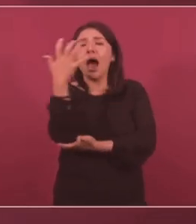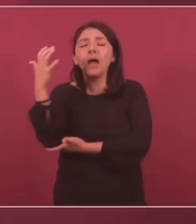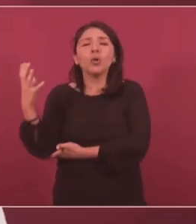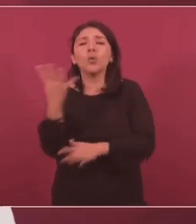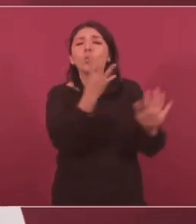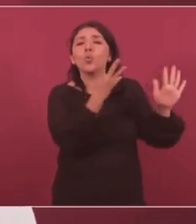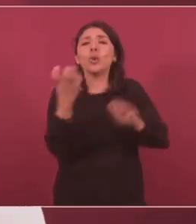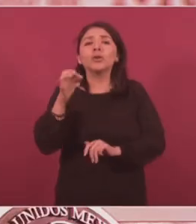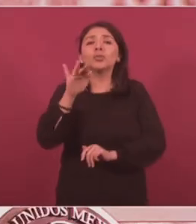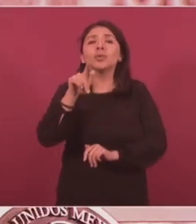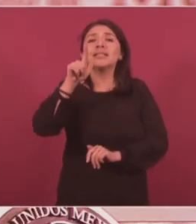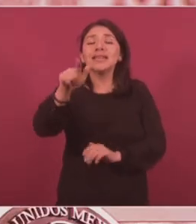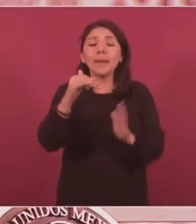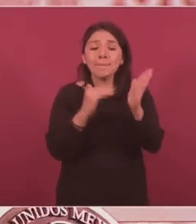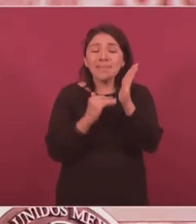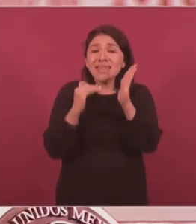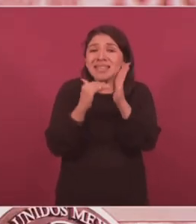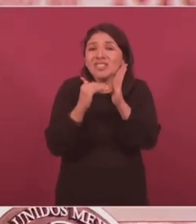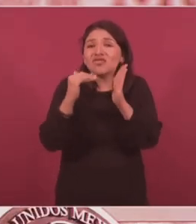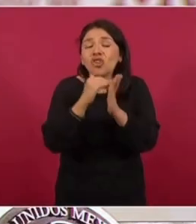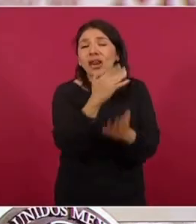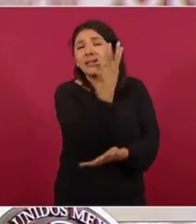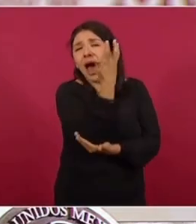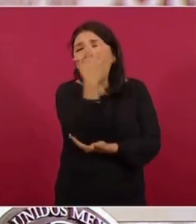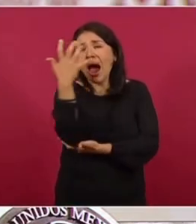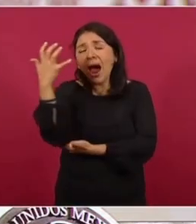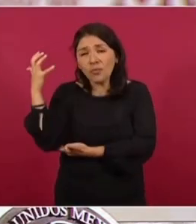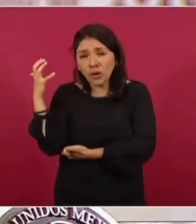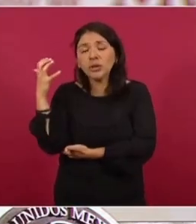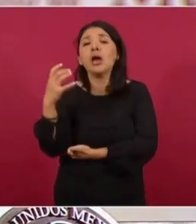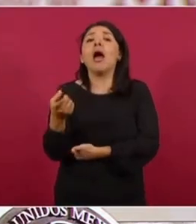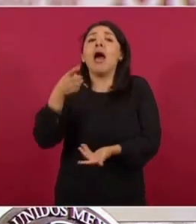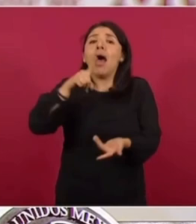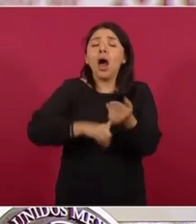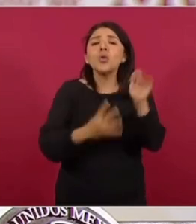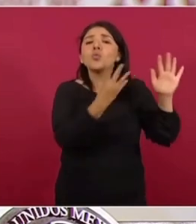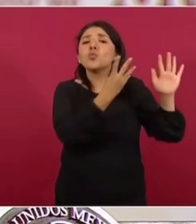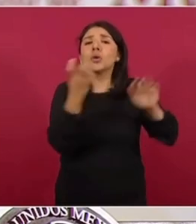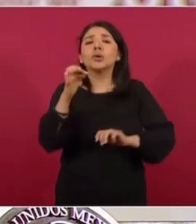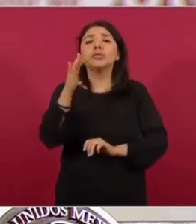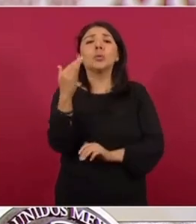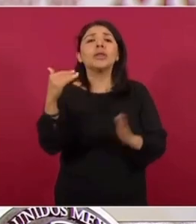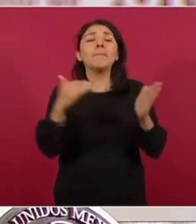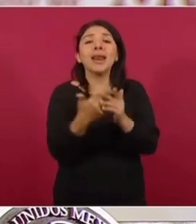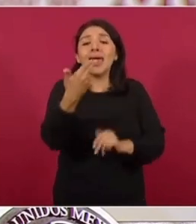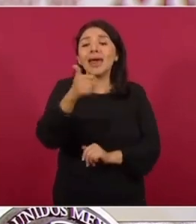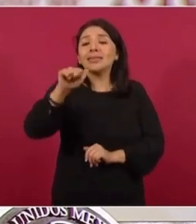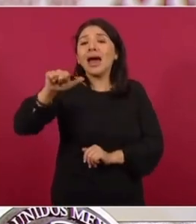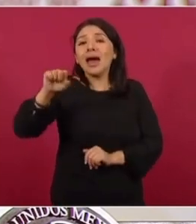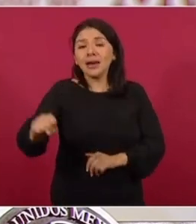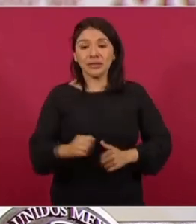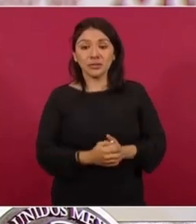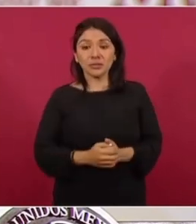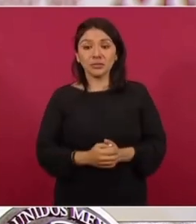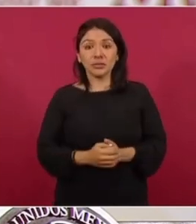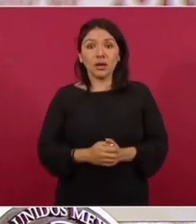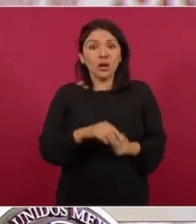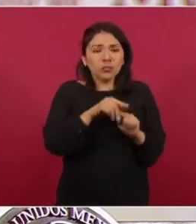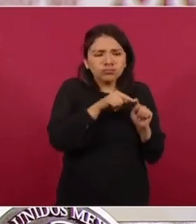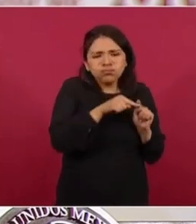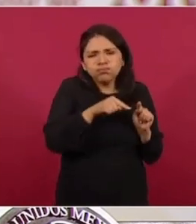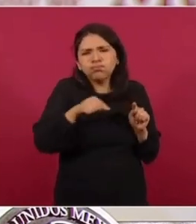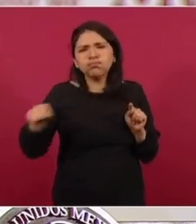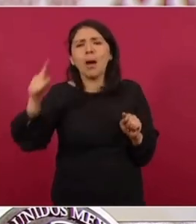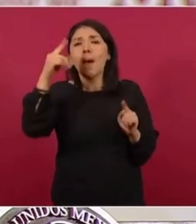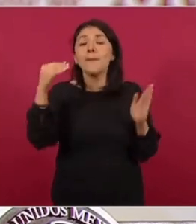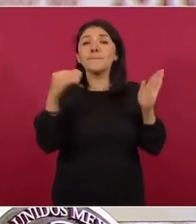457 millones de árboles en 450 mil hectáreas, a lo largo de los